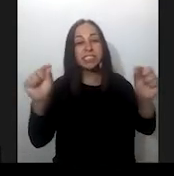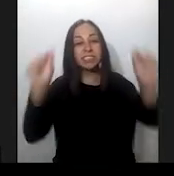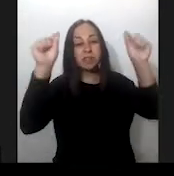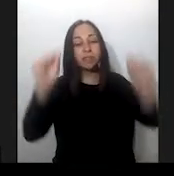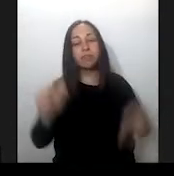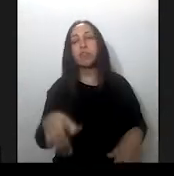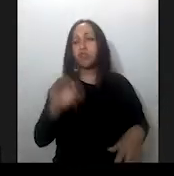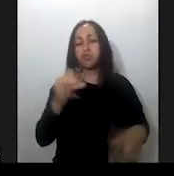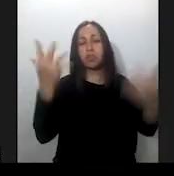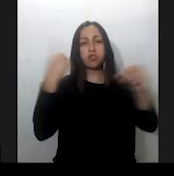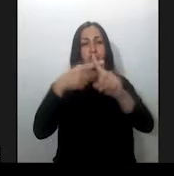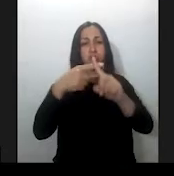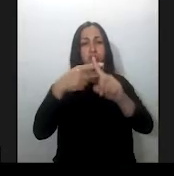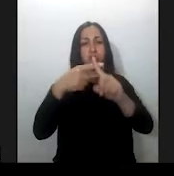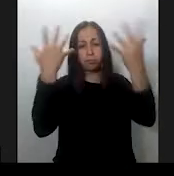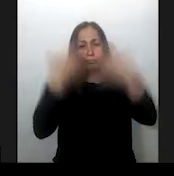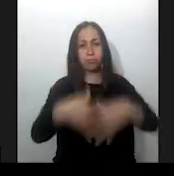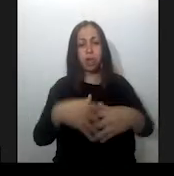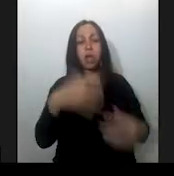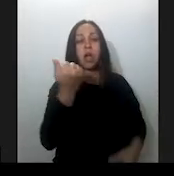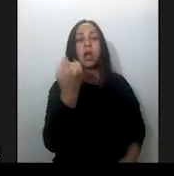Claramente, la autosuma también la podríamos utilizar.